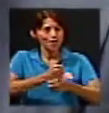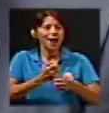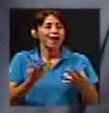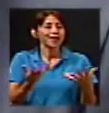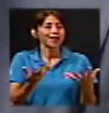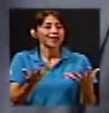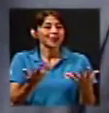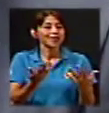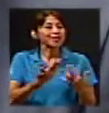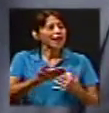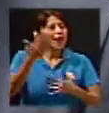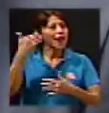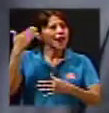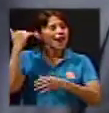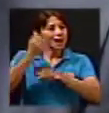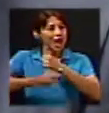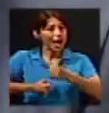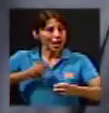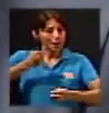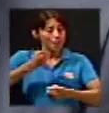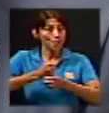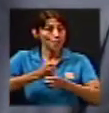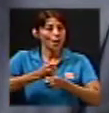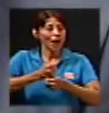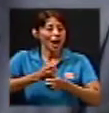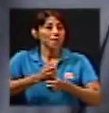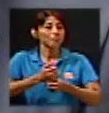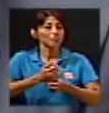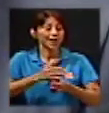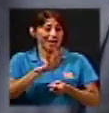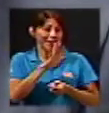y que en la época de la escuela primaria